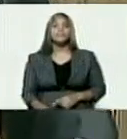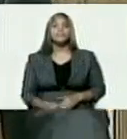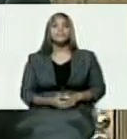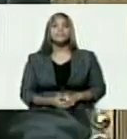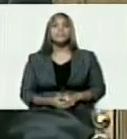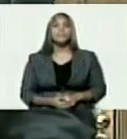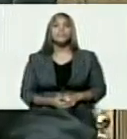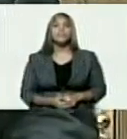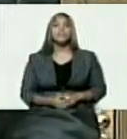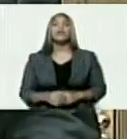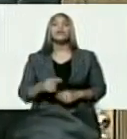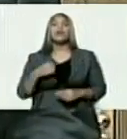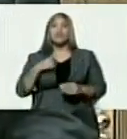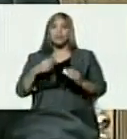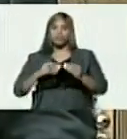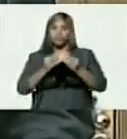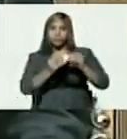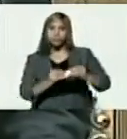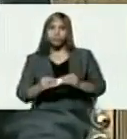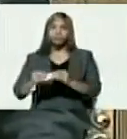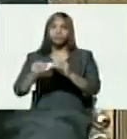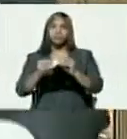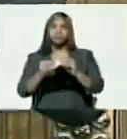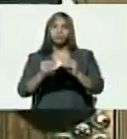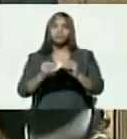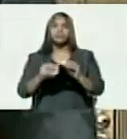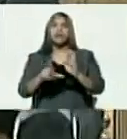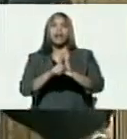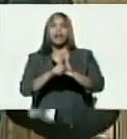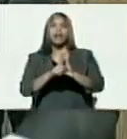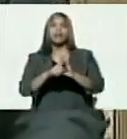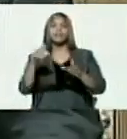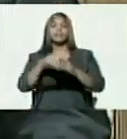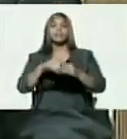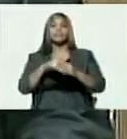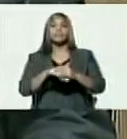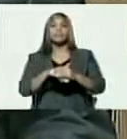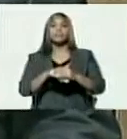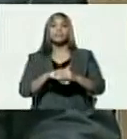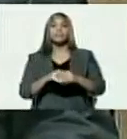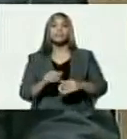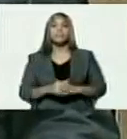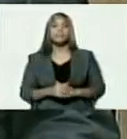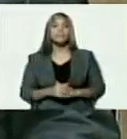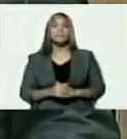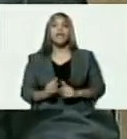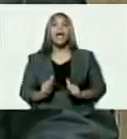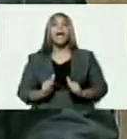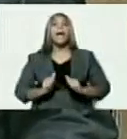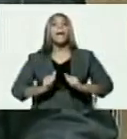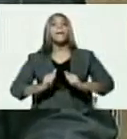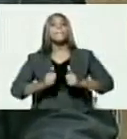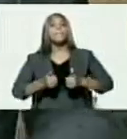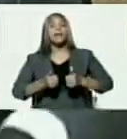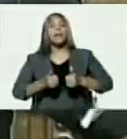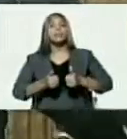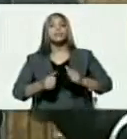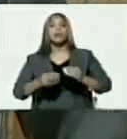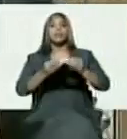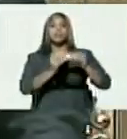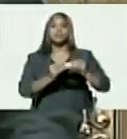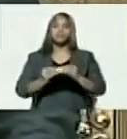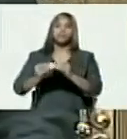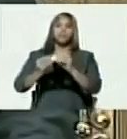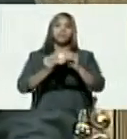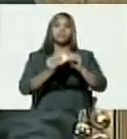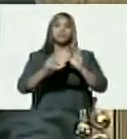redacta un estatuto electoral donde se crea un estatuto electoral y donde se